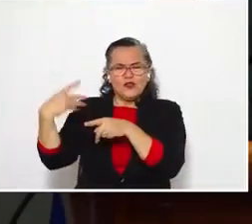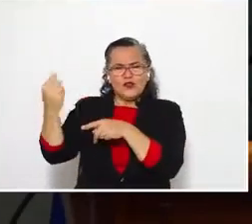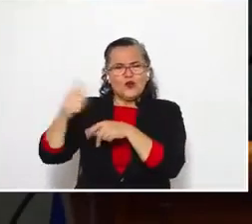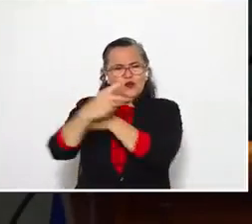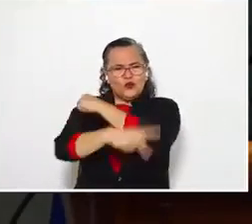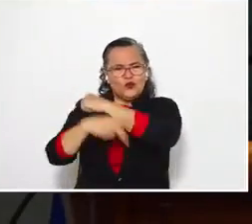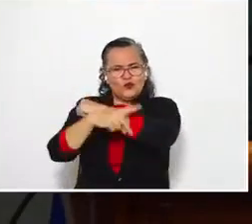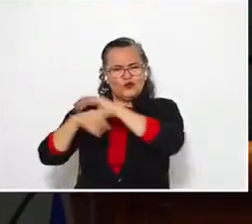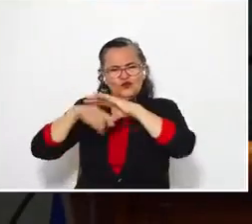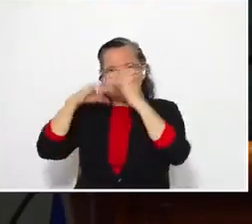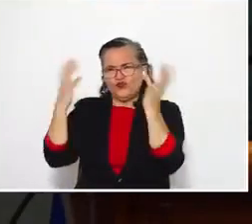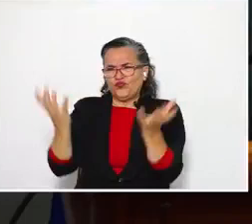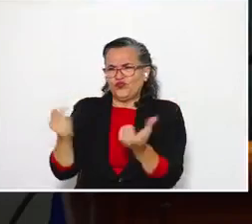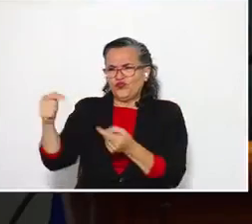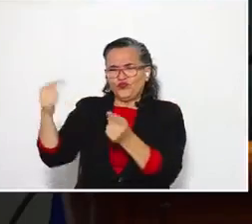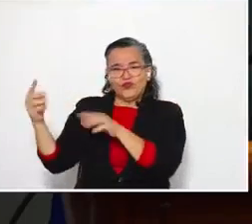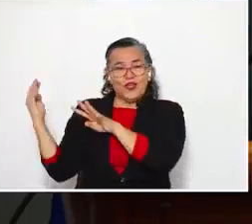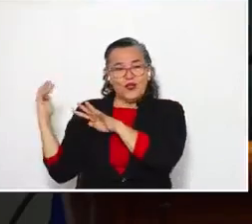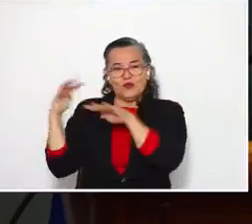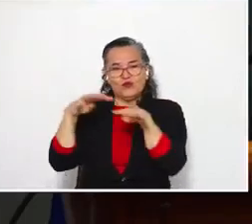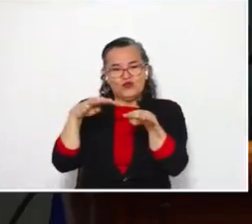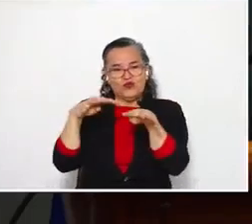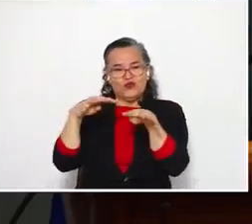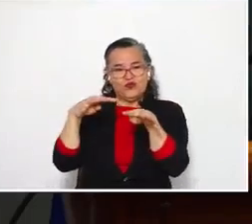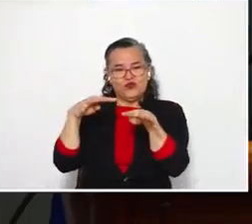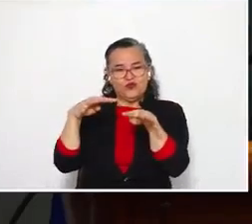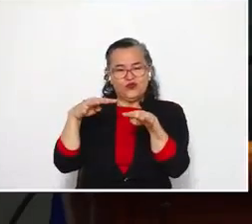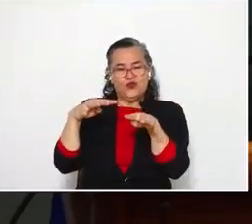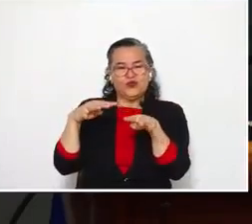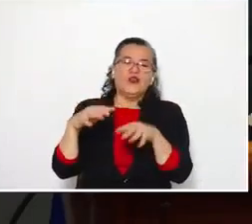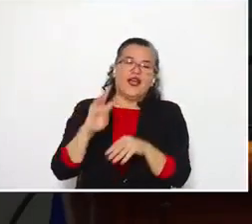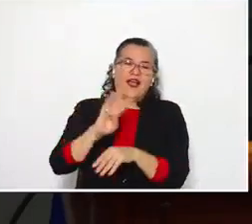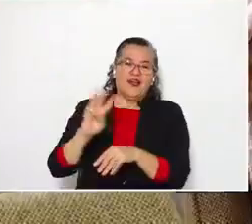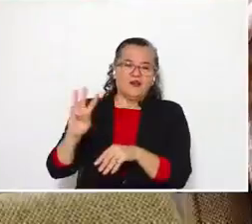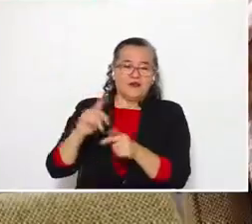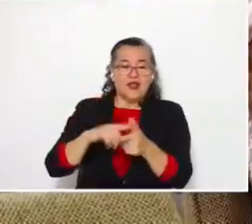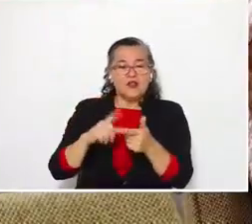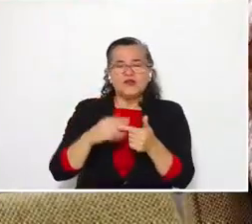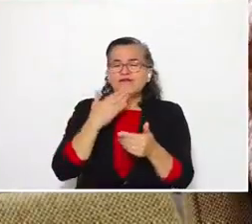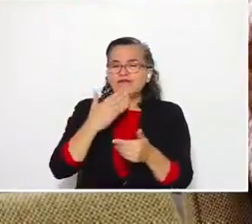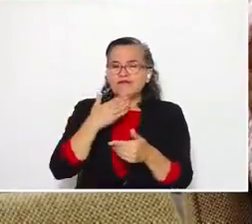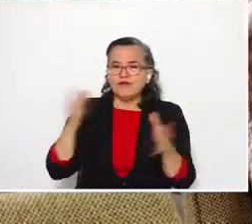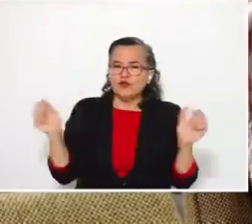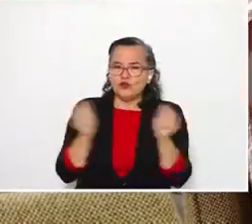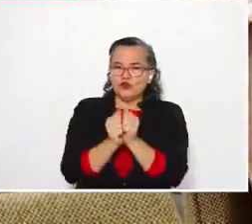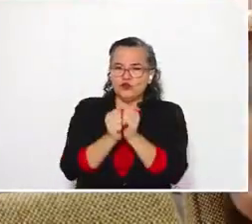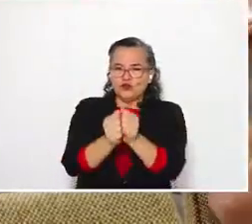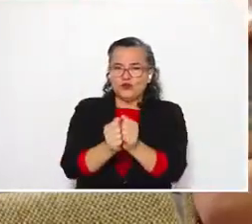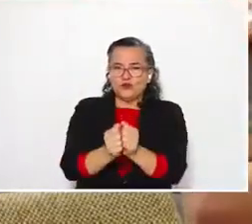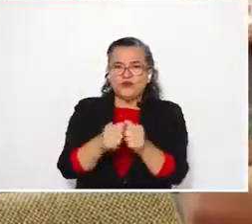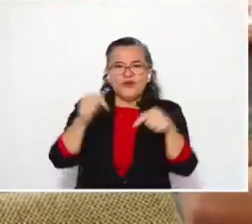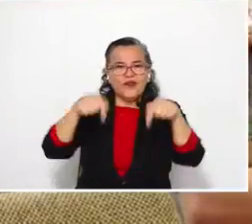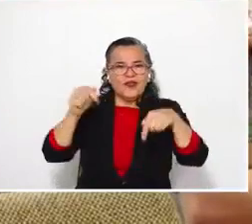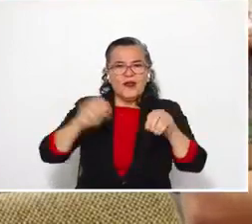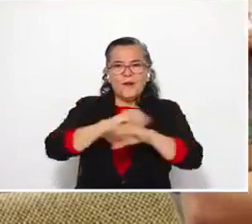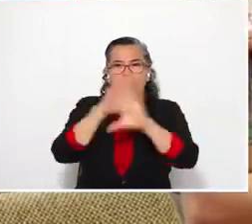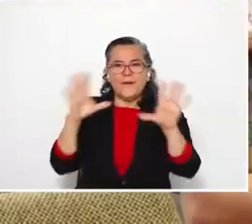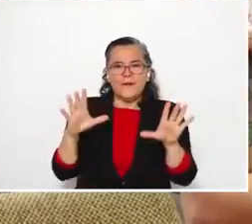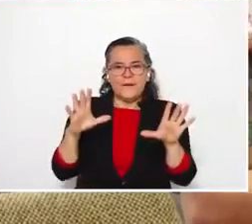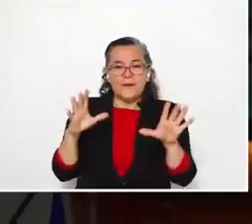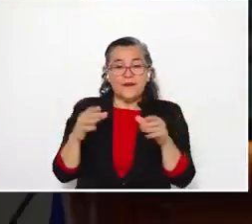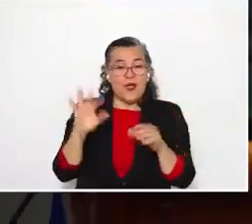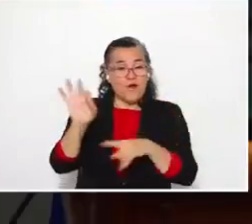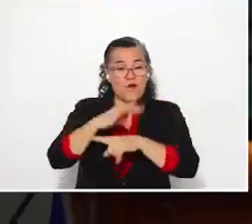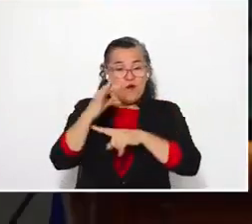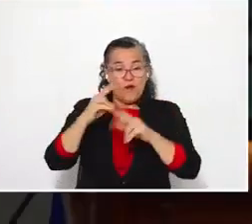múltiples países que están siguiendo la transmisión web. Gracias por su compañía y apoyo. Nos acompañan esta mañana de